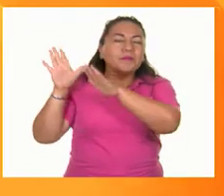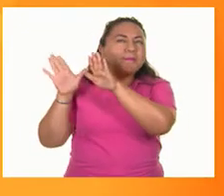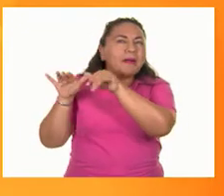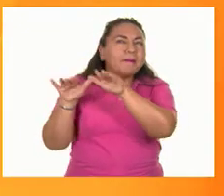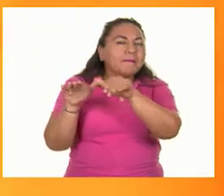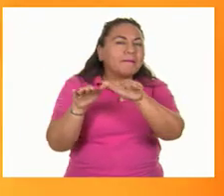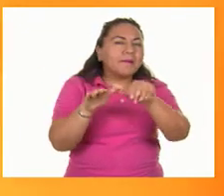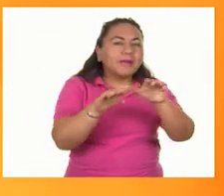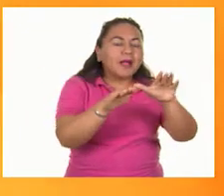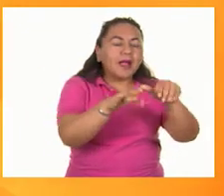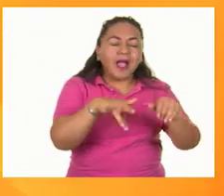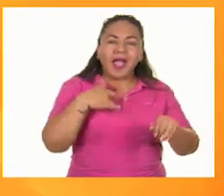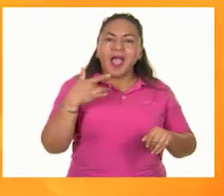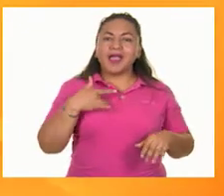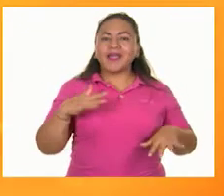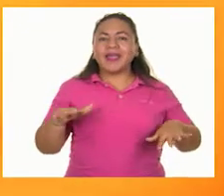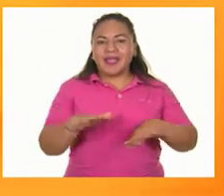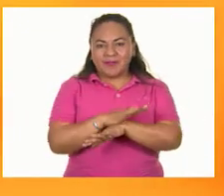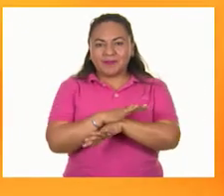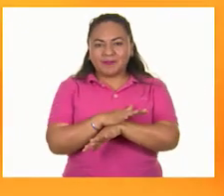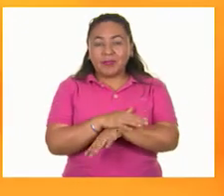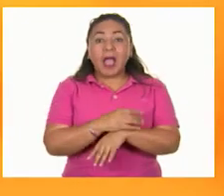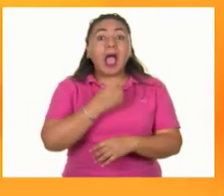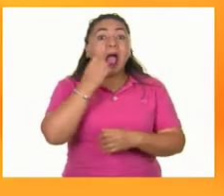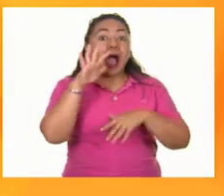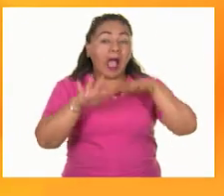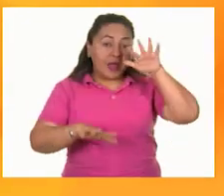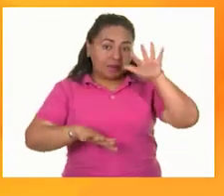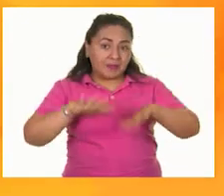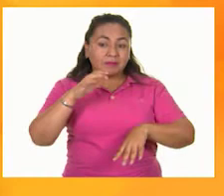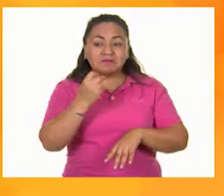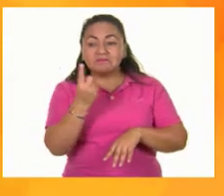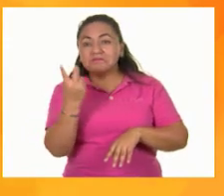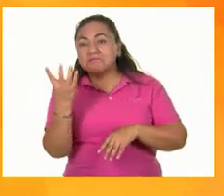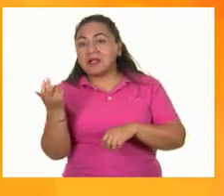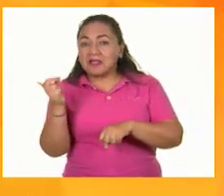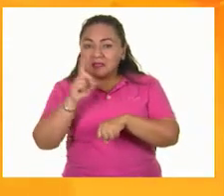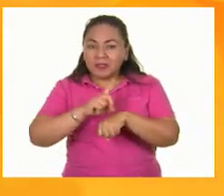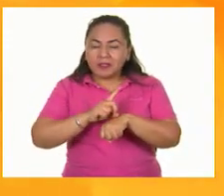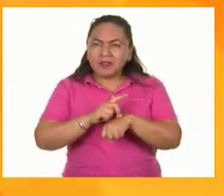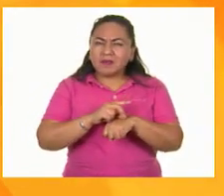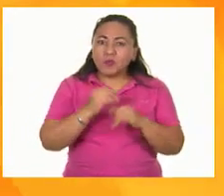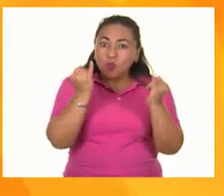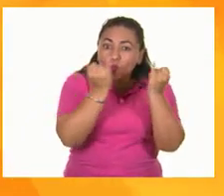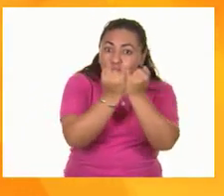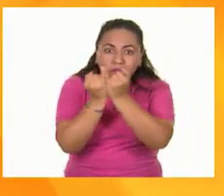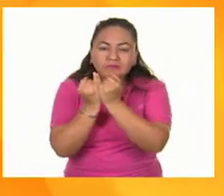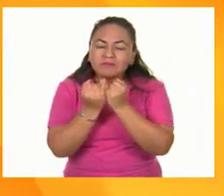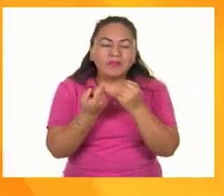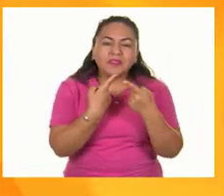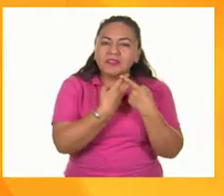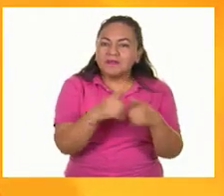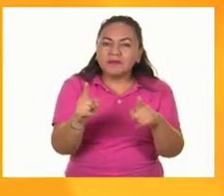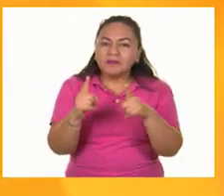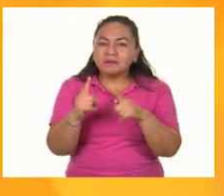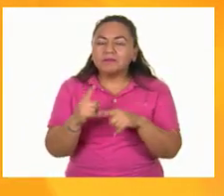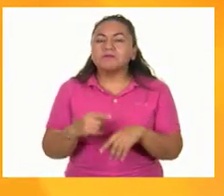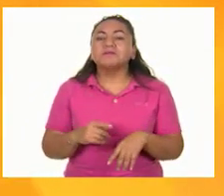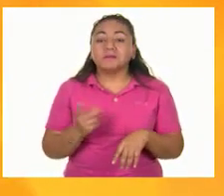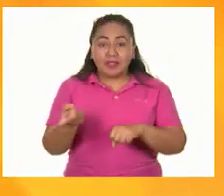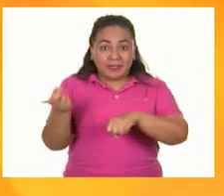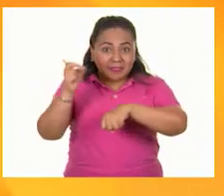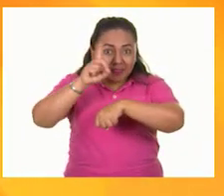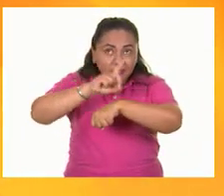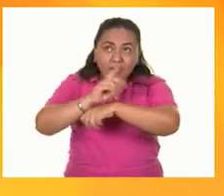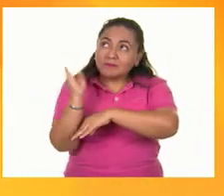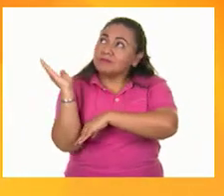y cambiar el mundo. Algunos días son diferentes. Días que